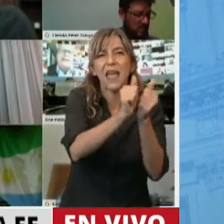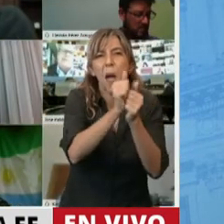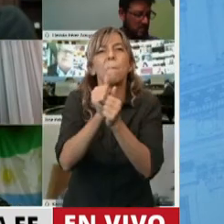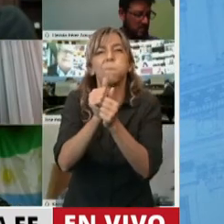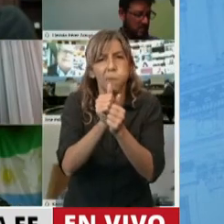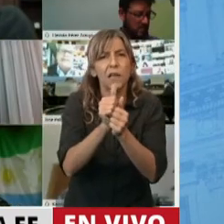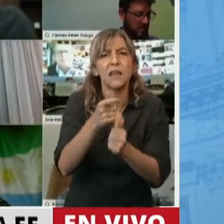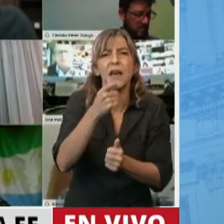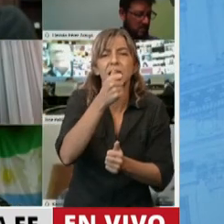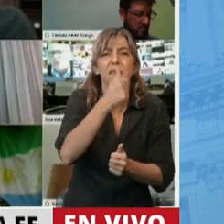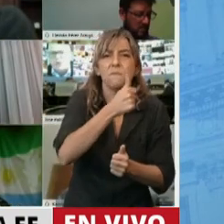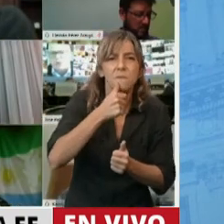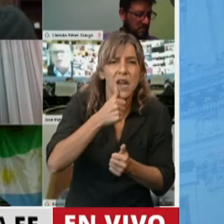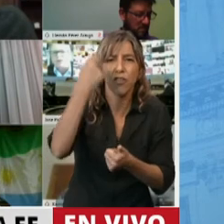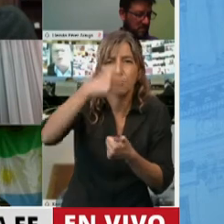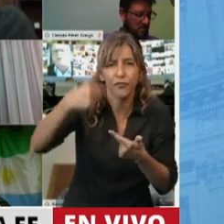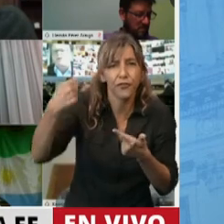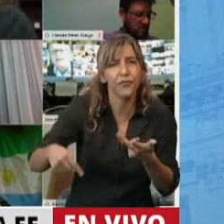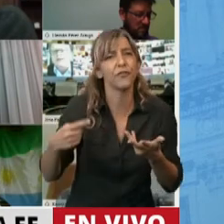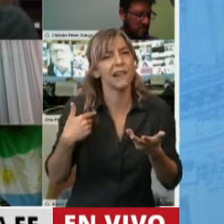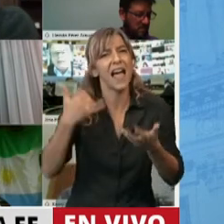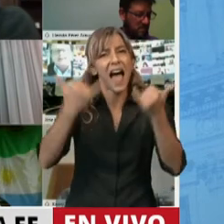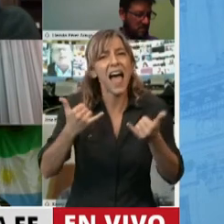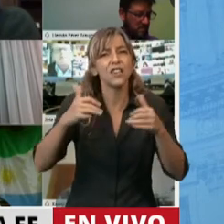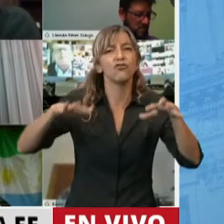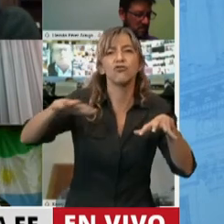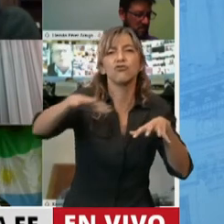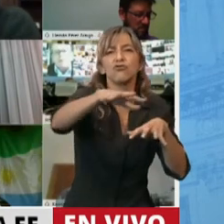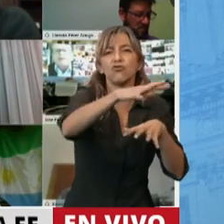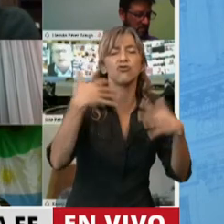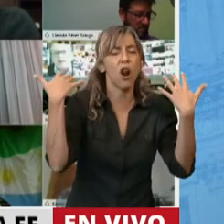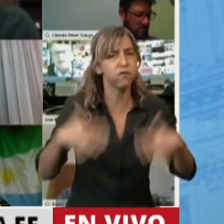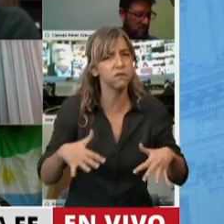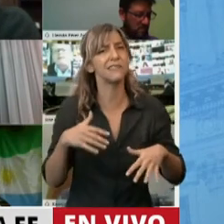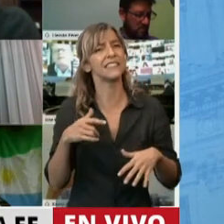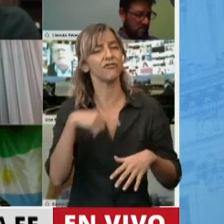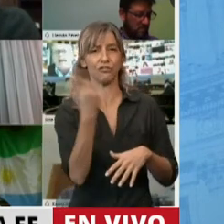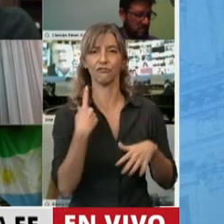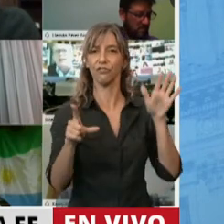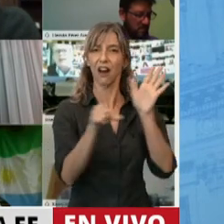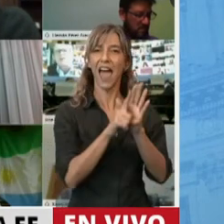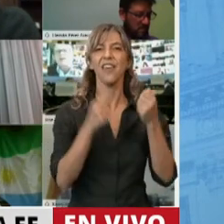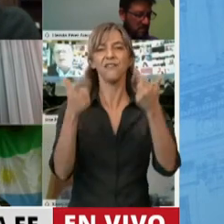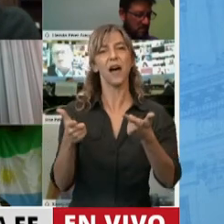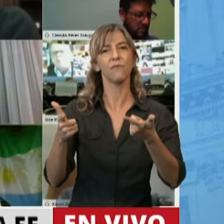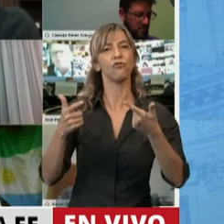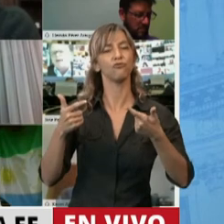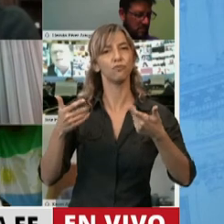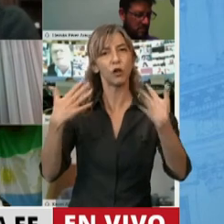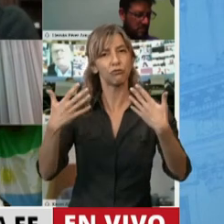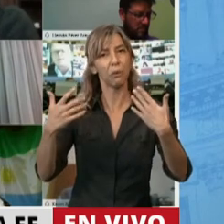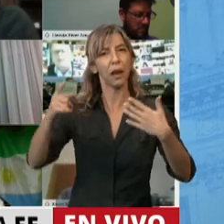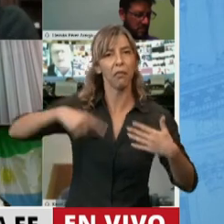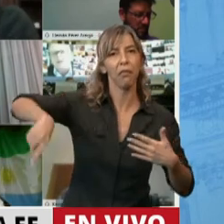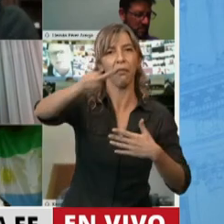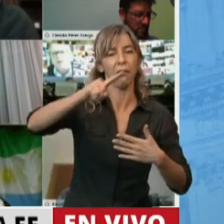alta medicina, al Parque Tecnológico del Norte. Esta ley es para ustedes, trabajadores, empresarios, que forman parte de este